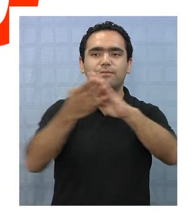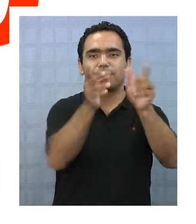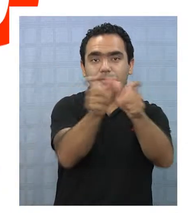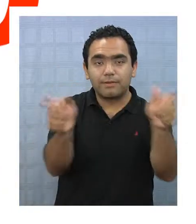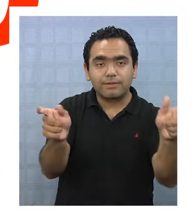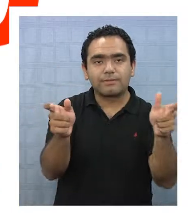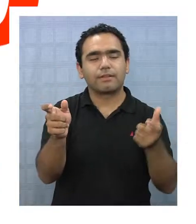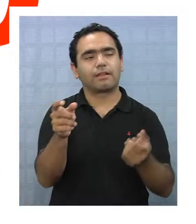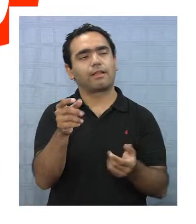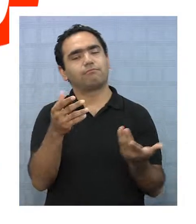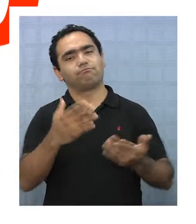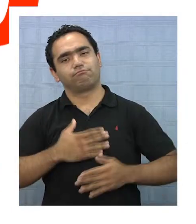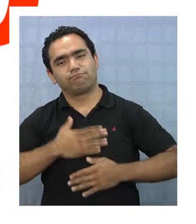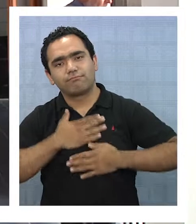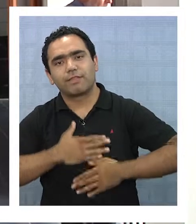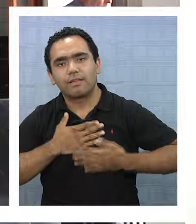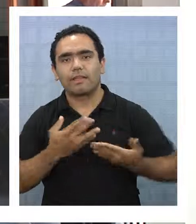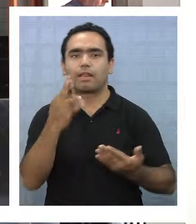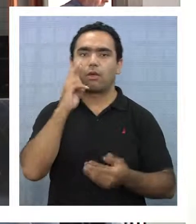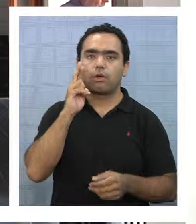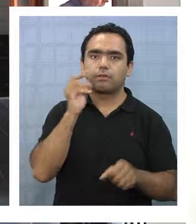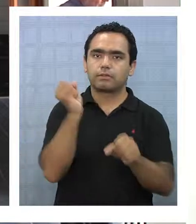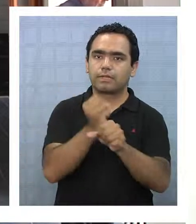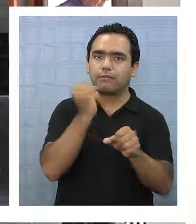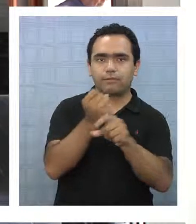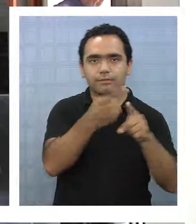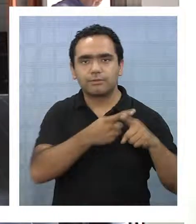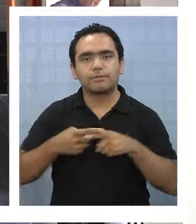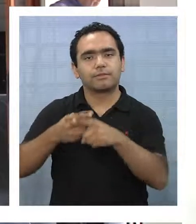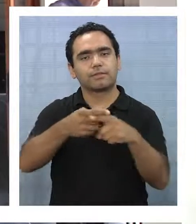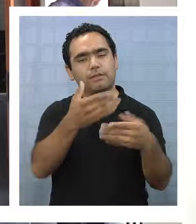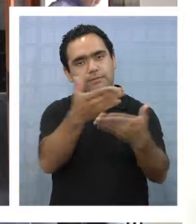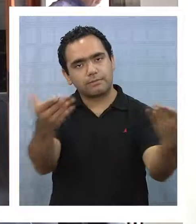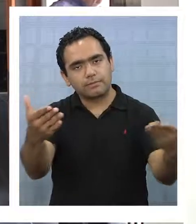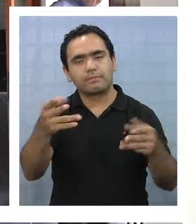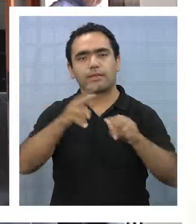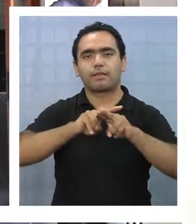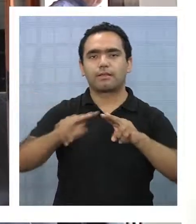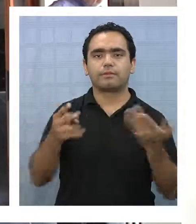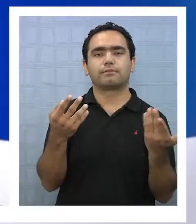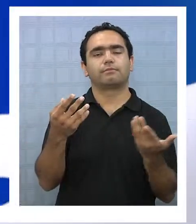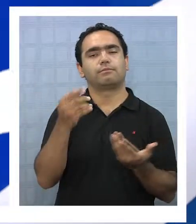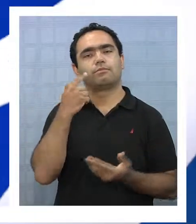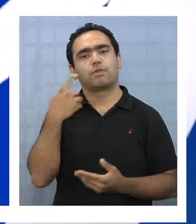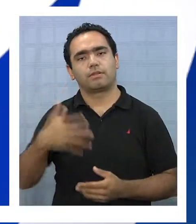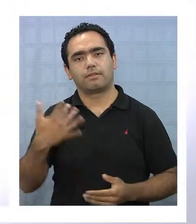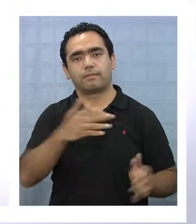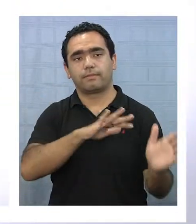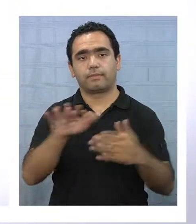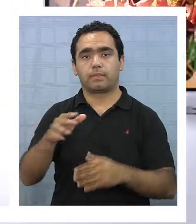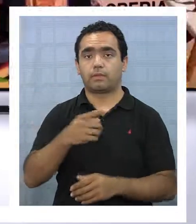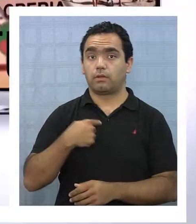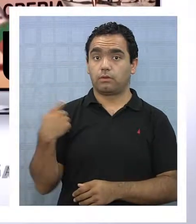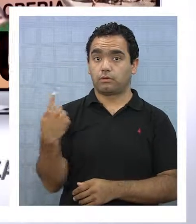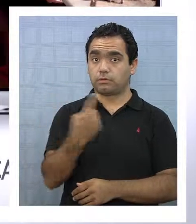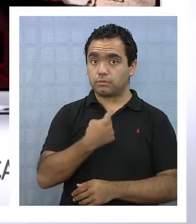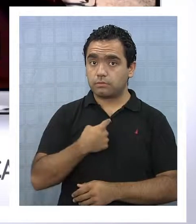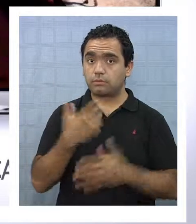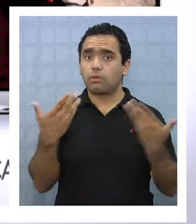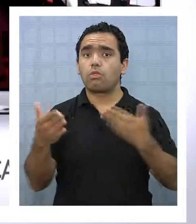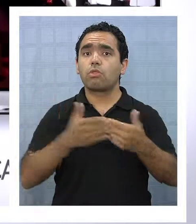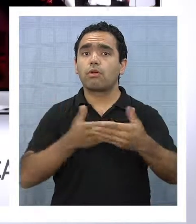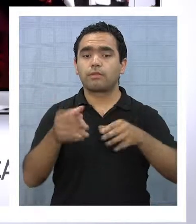beneficiando y el reconocimiento de la labor social que ustedes cumplen informando día a día con nuestros actores locales. Nuestra señal está disponible en